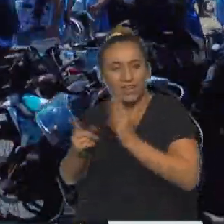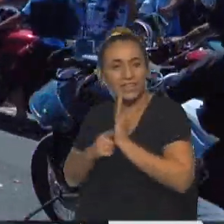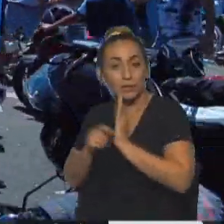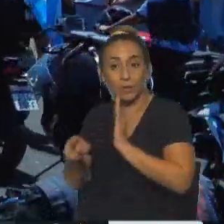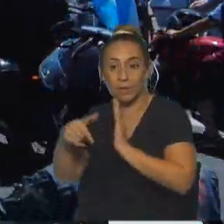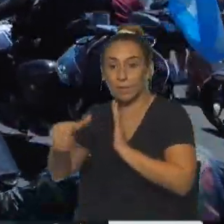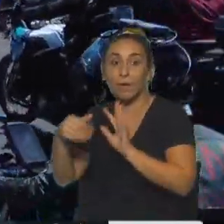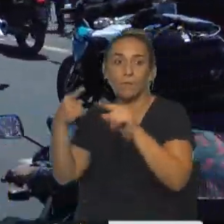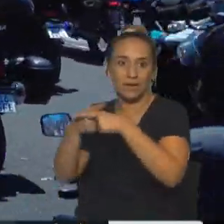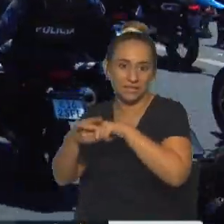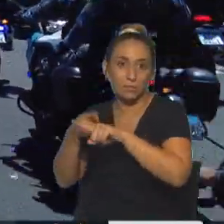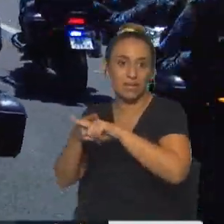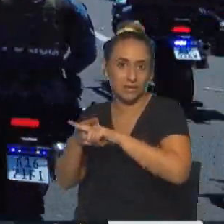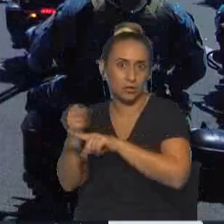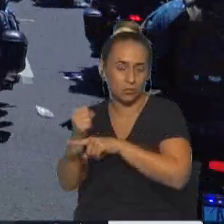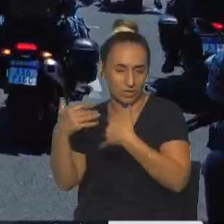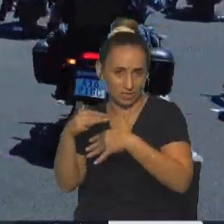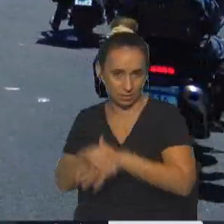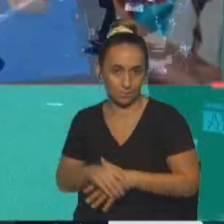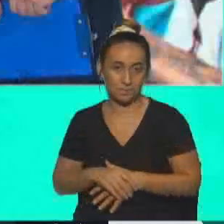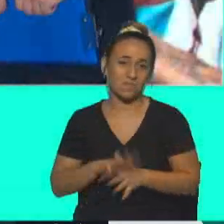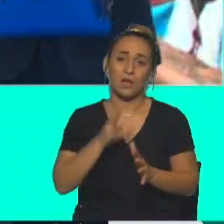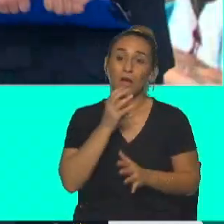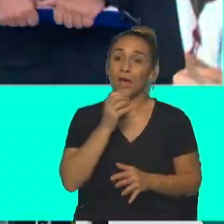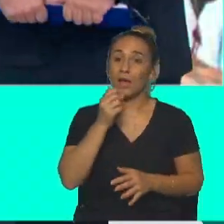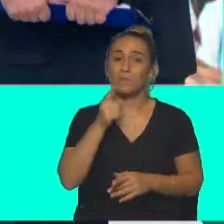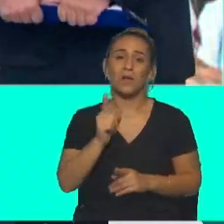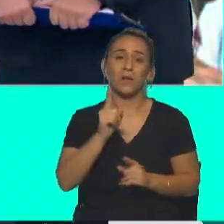tiene un partido decisivo. Si no llego a arranque. Pero bueno, claro, pueden arrancar cuando quieran. La fiesta, ¿eh? Con la fiesta para Messi. Fiesta.